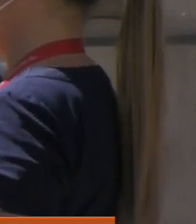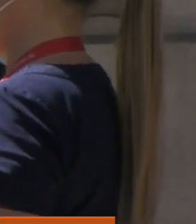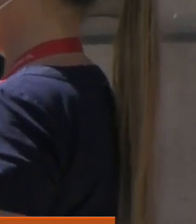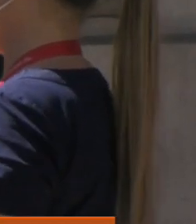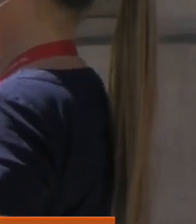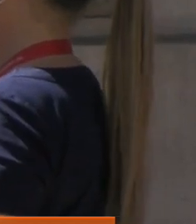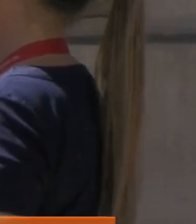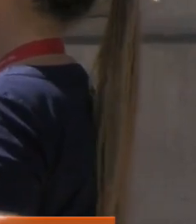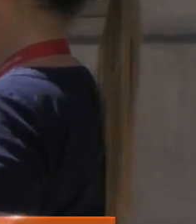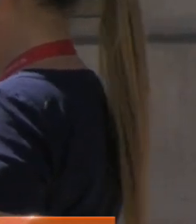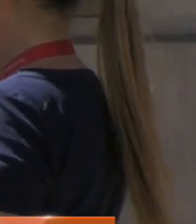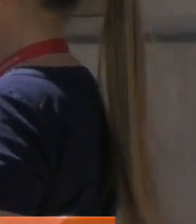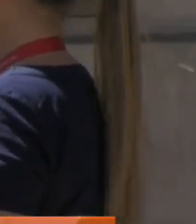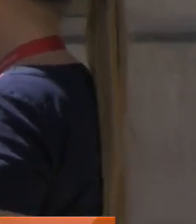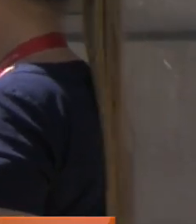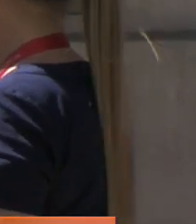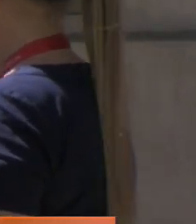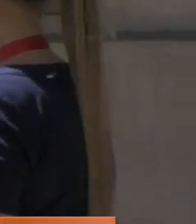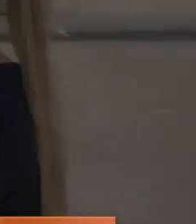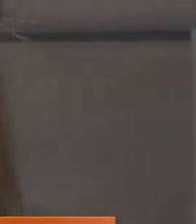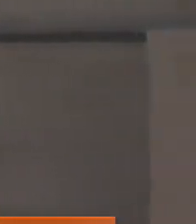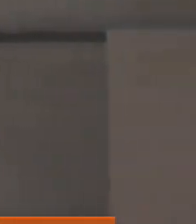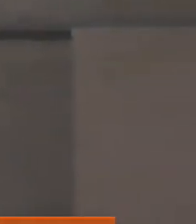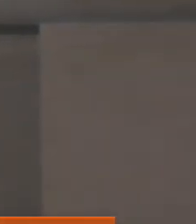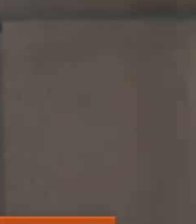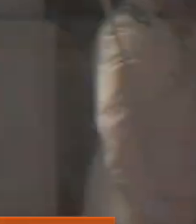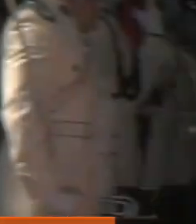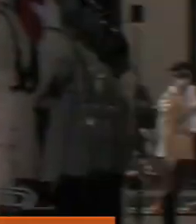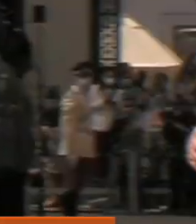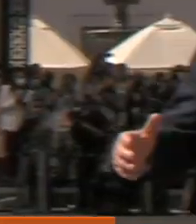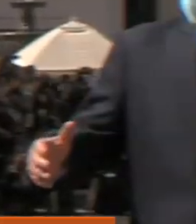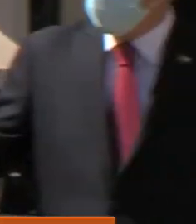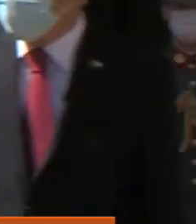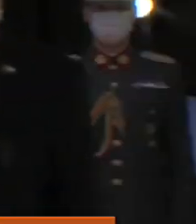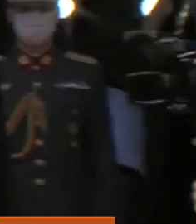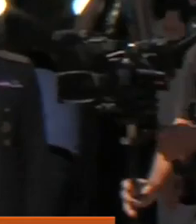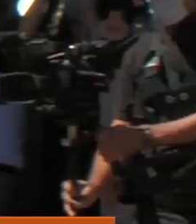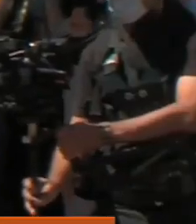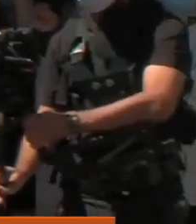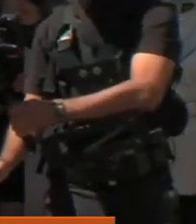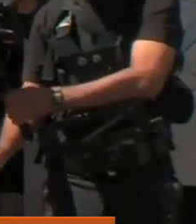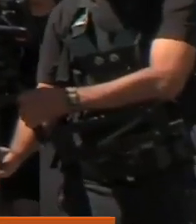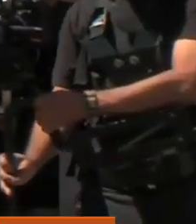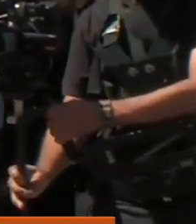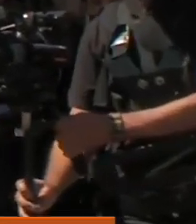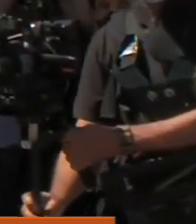asistido presencialmente es precisamente el presidente de Colombia, quien le hacía entrega de estos objetos y de estos símbolos, ¿no?